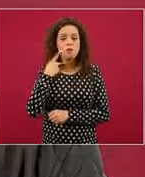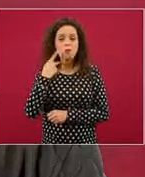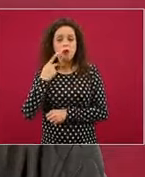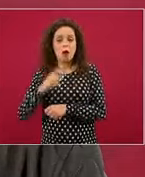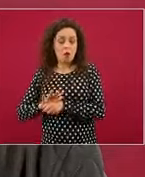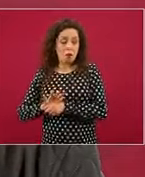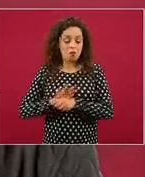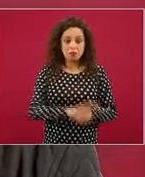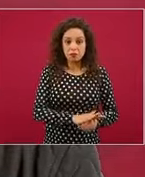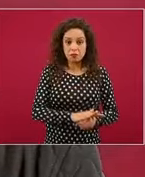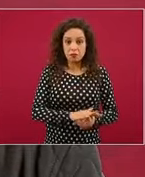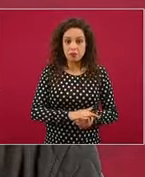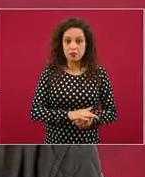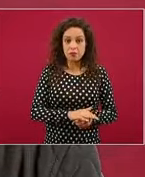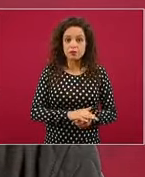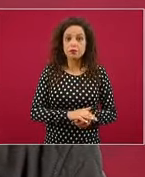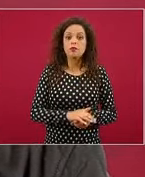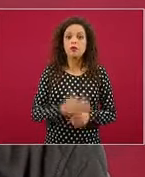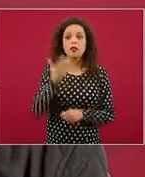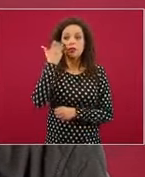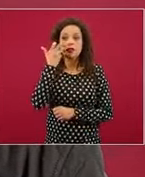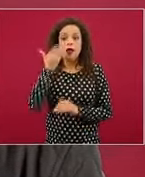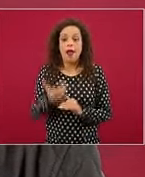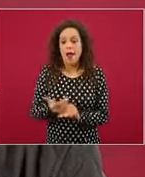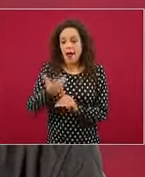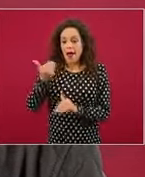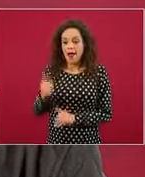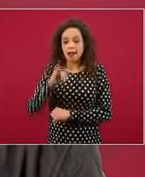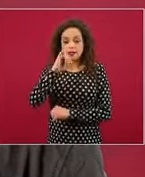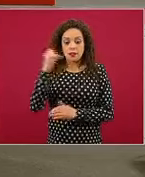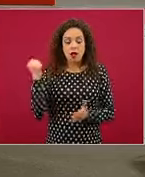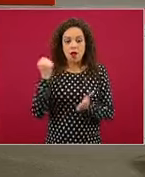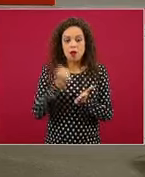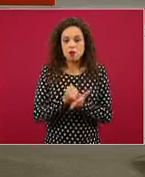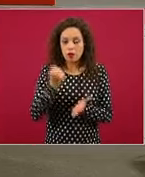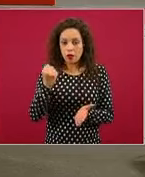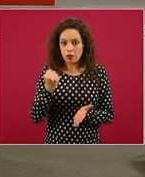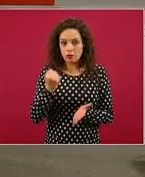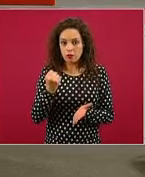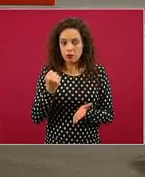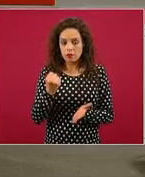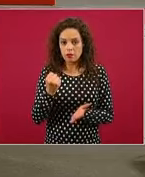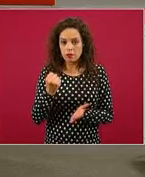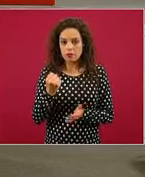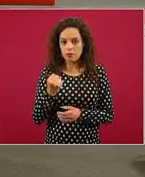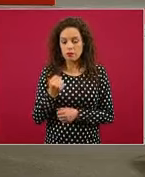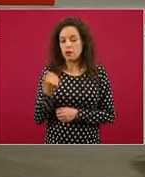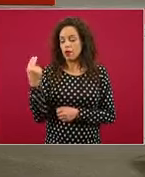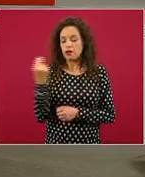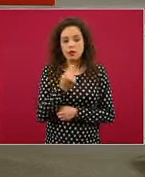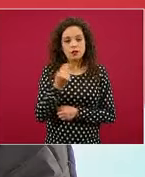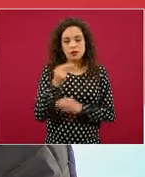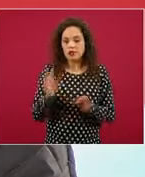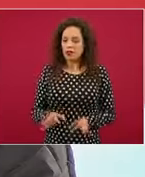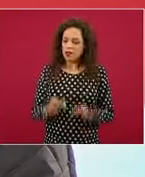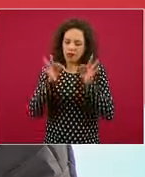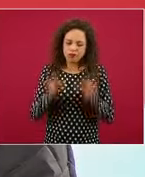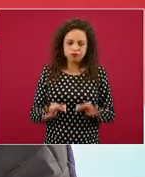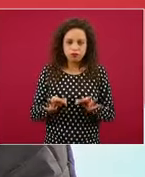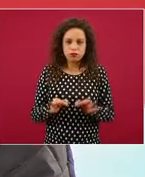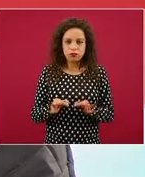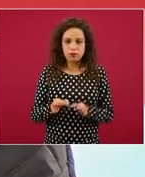aprobación anticipada o superficial o no rigurosa de ninguna vacuna contra